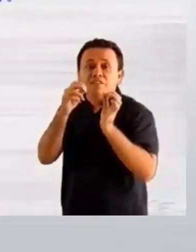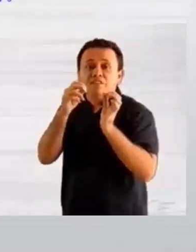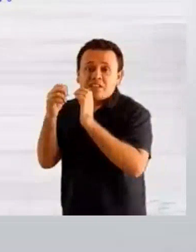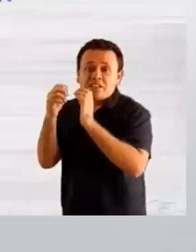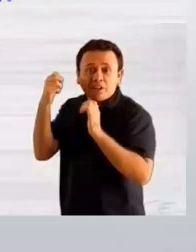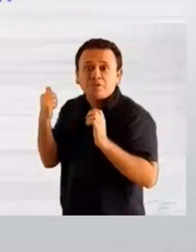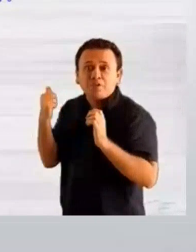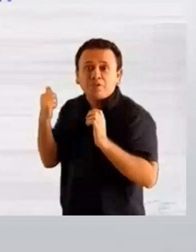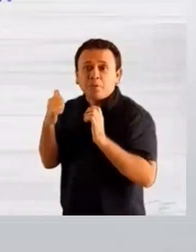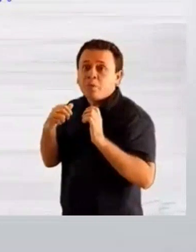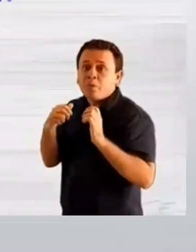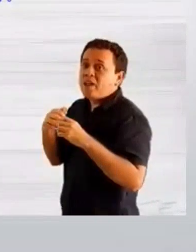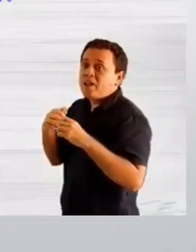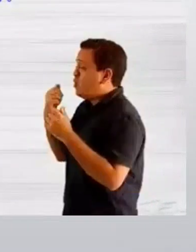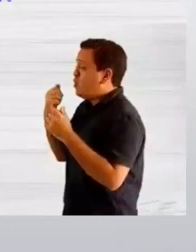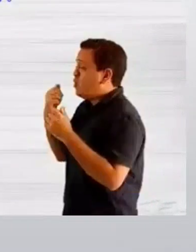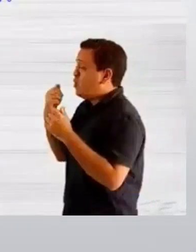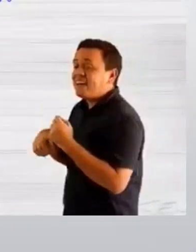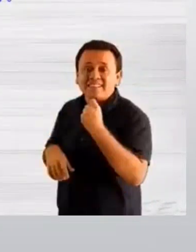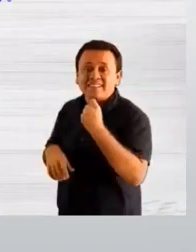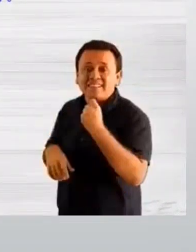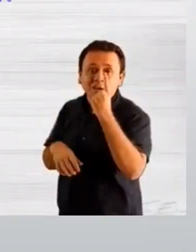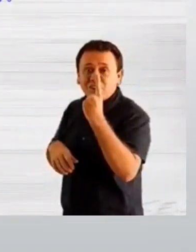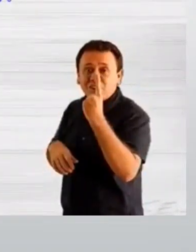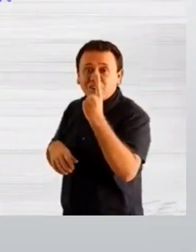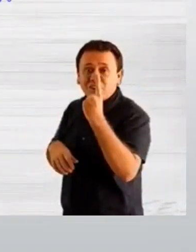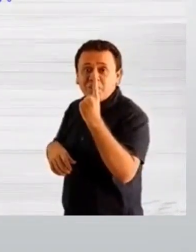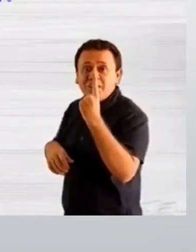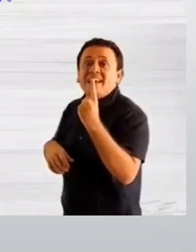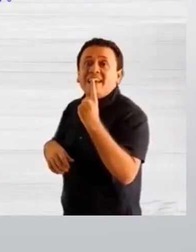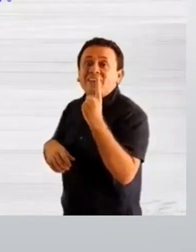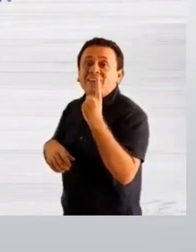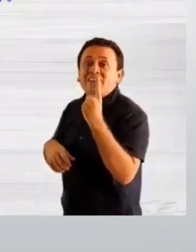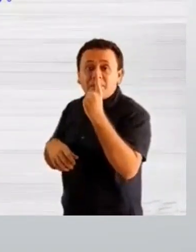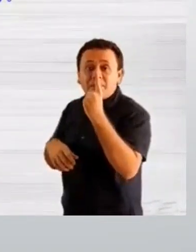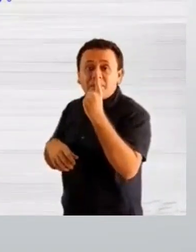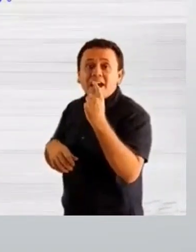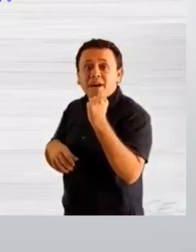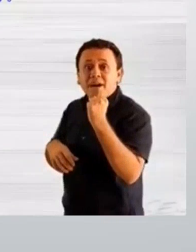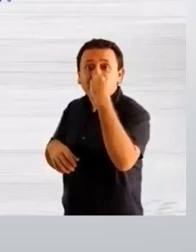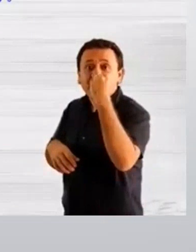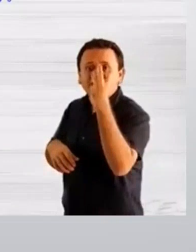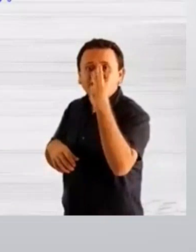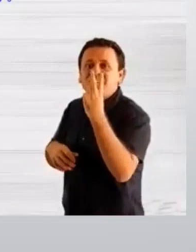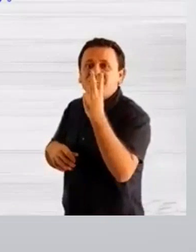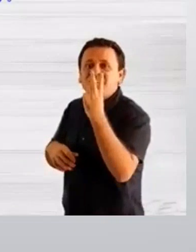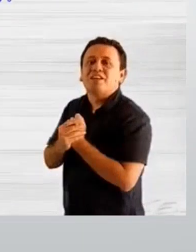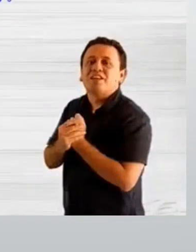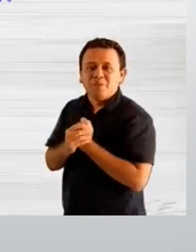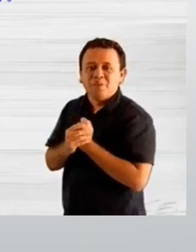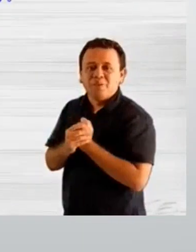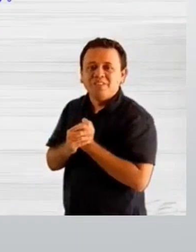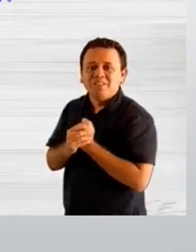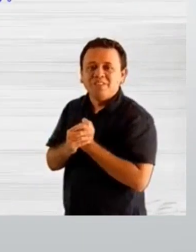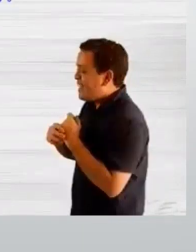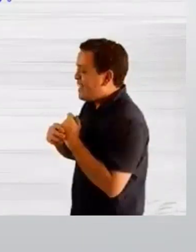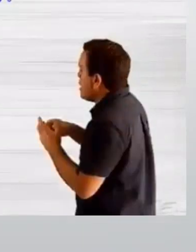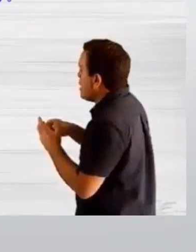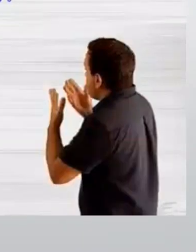la aceleración de 3 metros por segundo al cuadrado lo que nos indica es que en un segundo la velocidad va a variar, va a cambiar 3 metros por